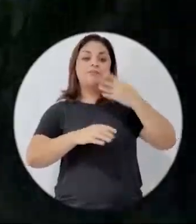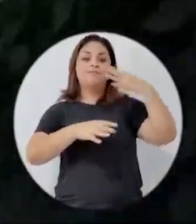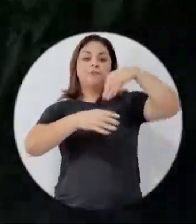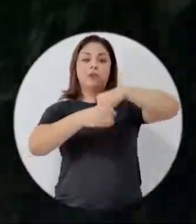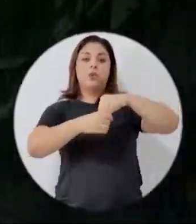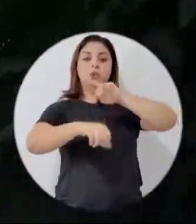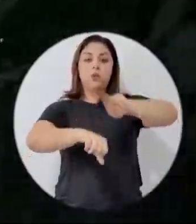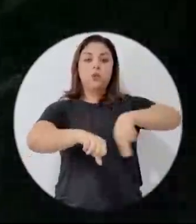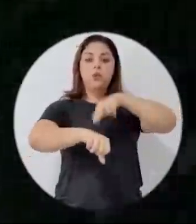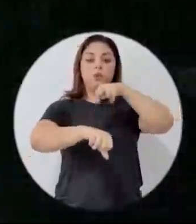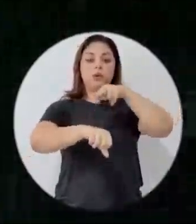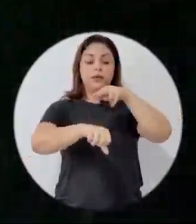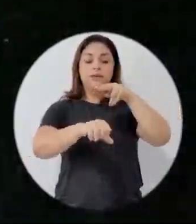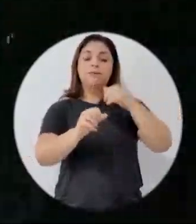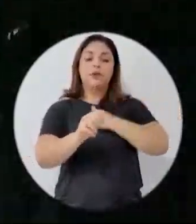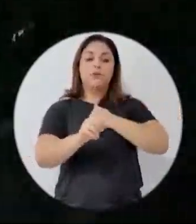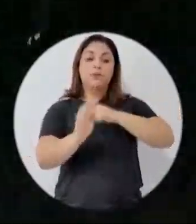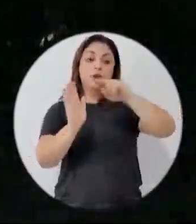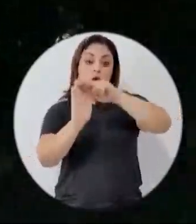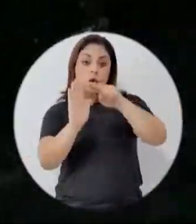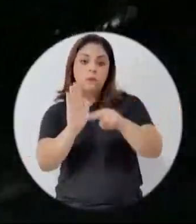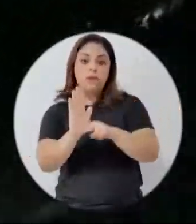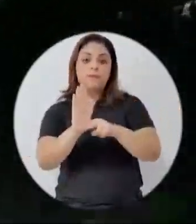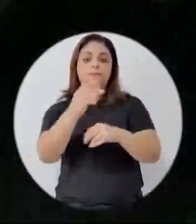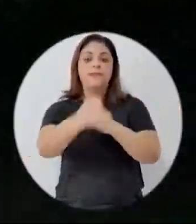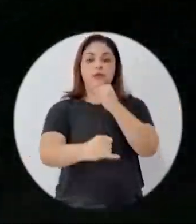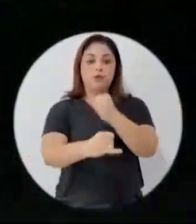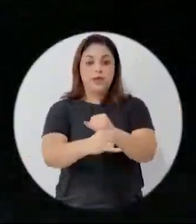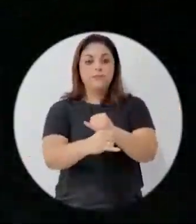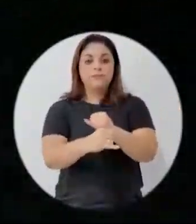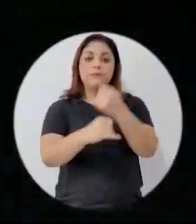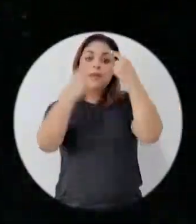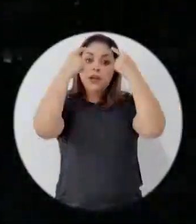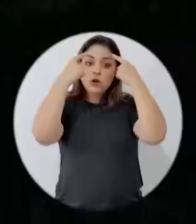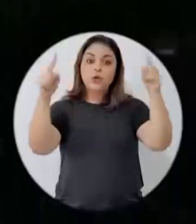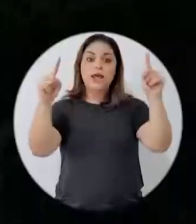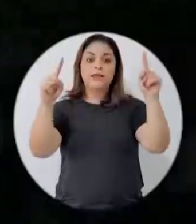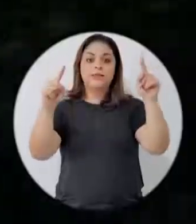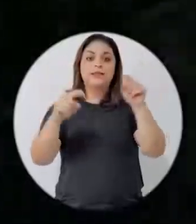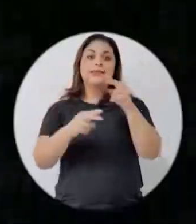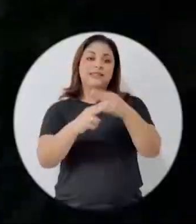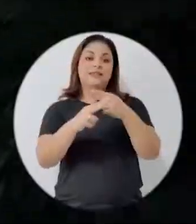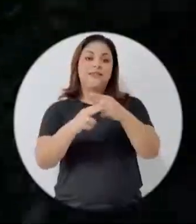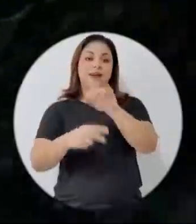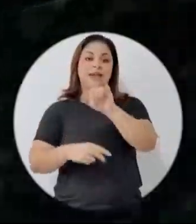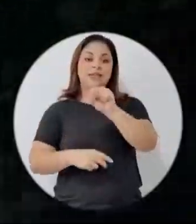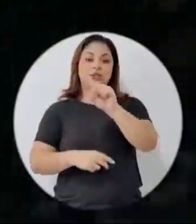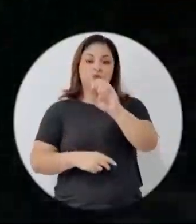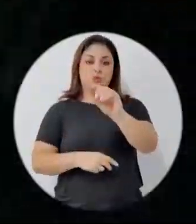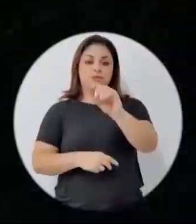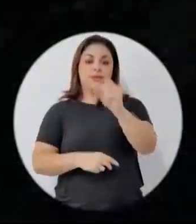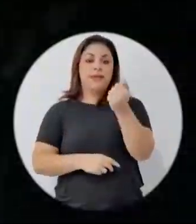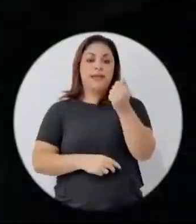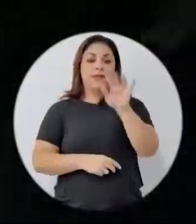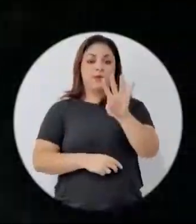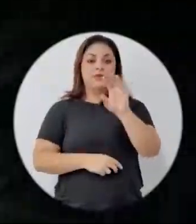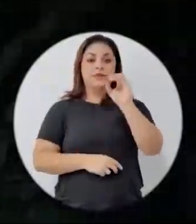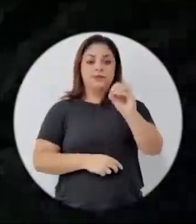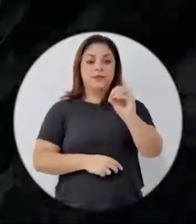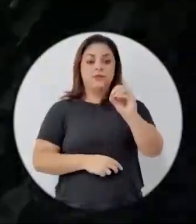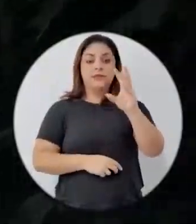norma internacional para que las empresas puedan también obtener su carbono neutralidad, que de hecho se llama la ISO